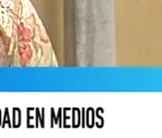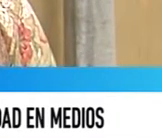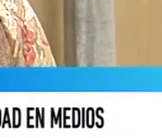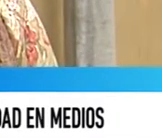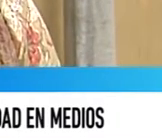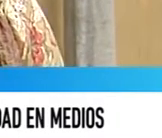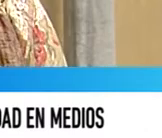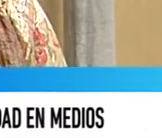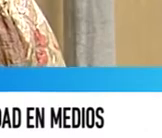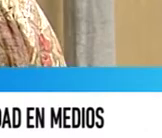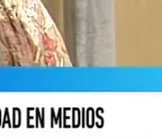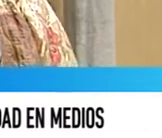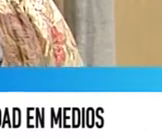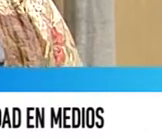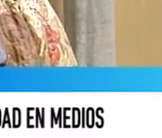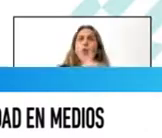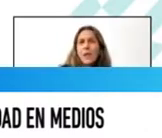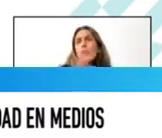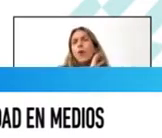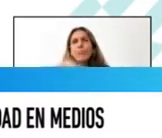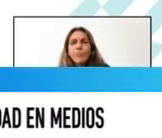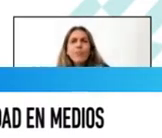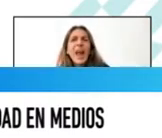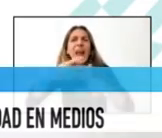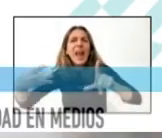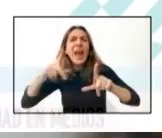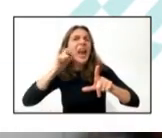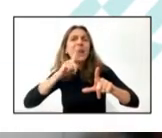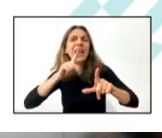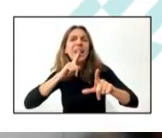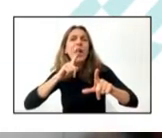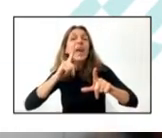que hace a la construcción de una comunicación adecuada.